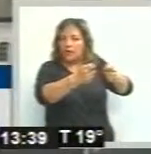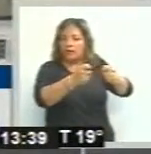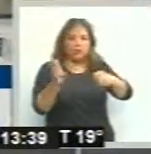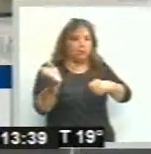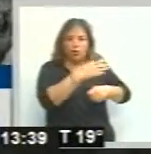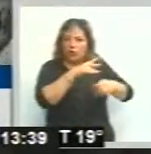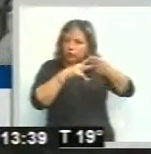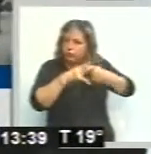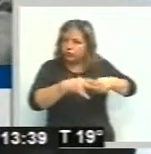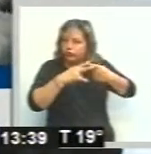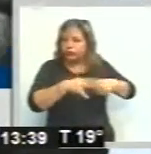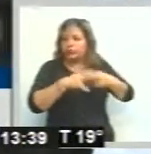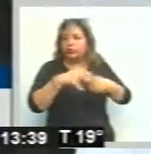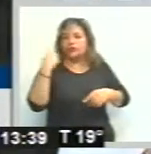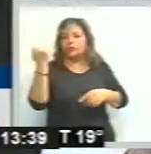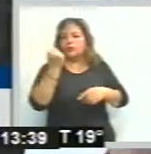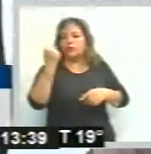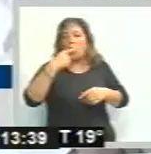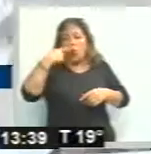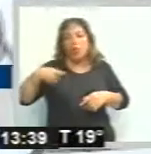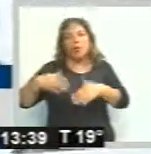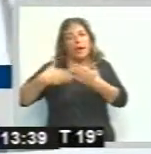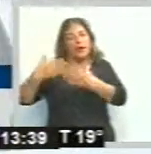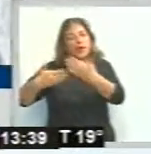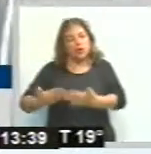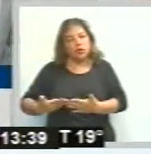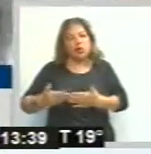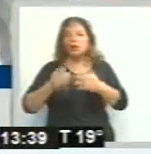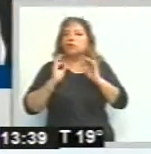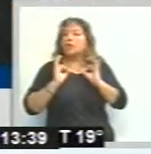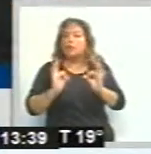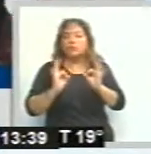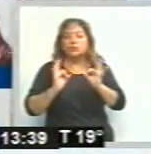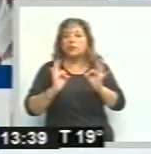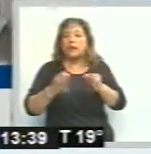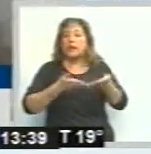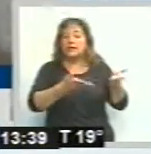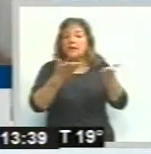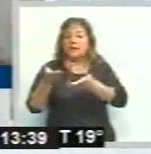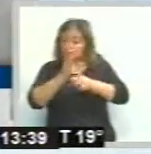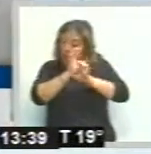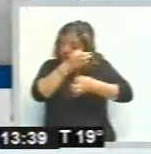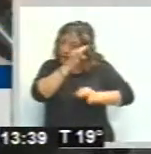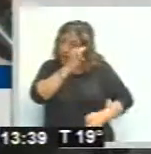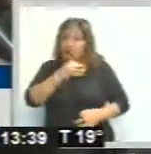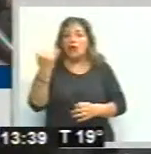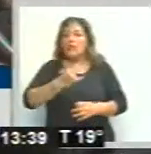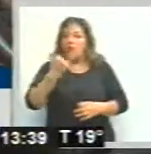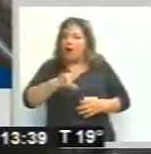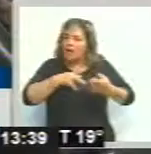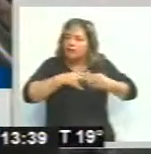tecnológico de última generación. Ya, por ejemplo, el servicio de laboratorio tiene un equipamiento